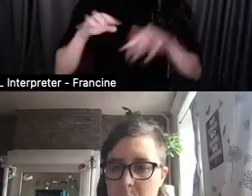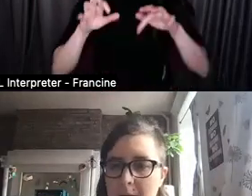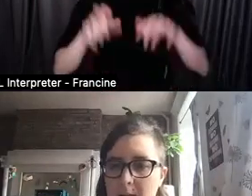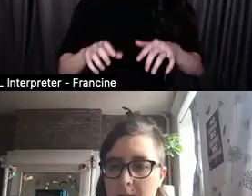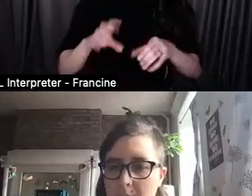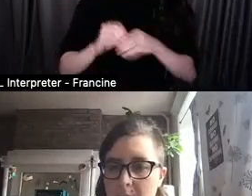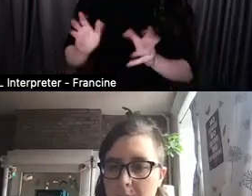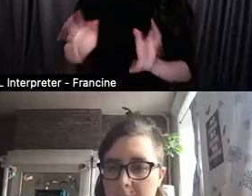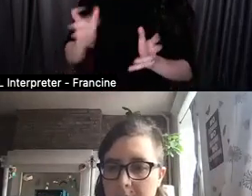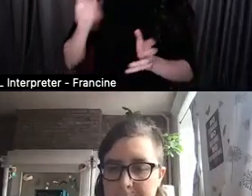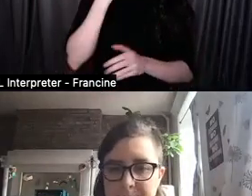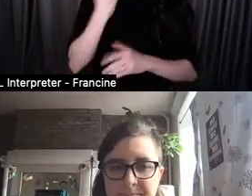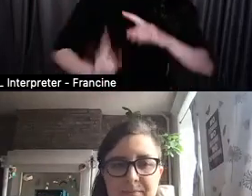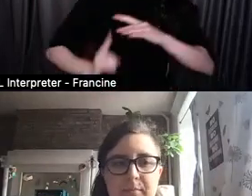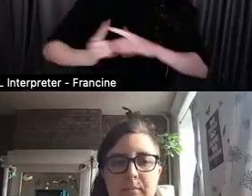as well.